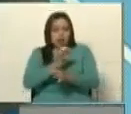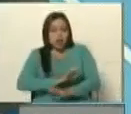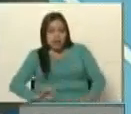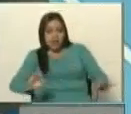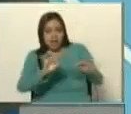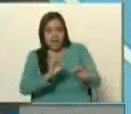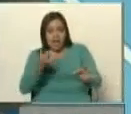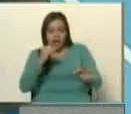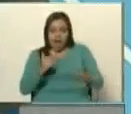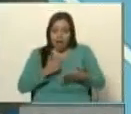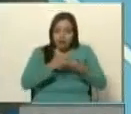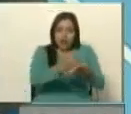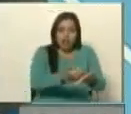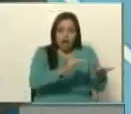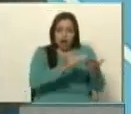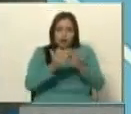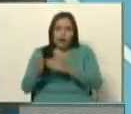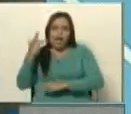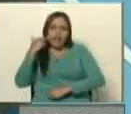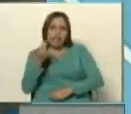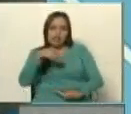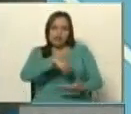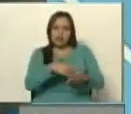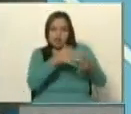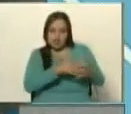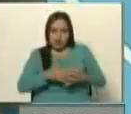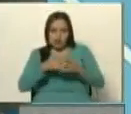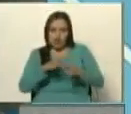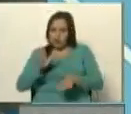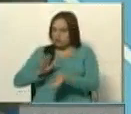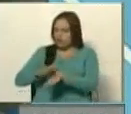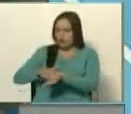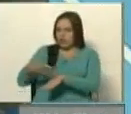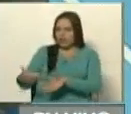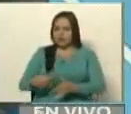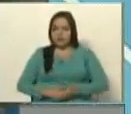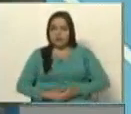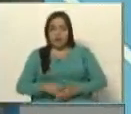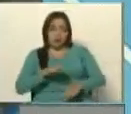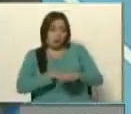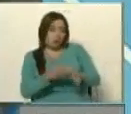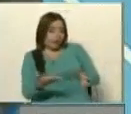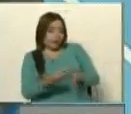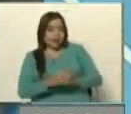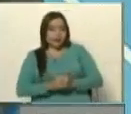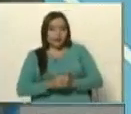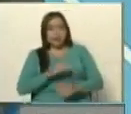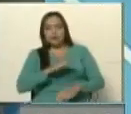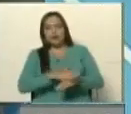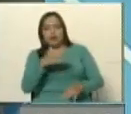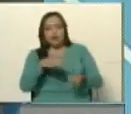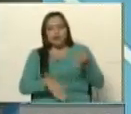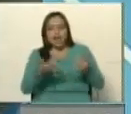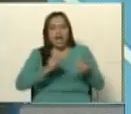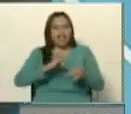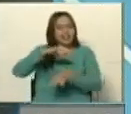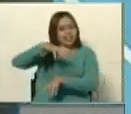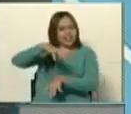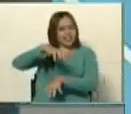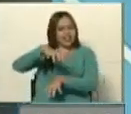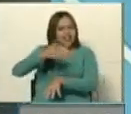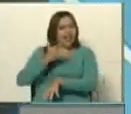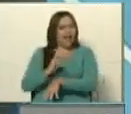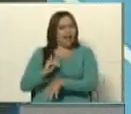que favoreciera a las comunidades negras dentro de Estados Unidos. ¿Por qué? ¿Por qué? Porque al final de cuentas era un títere, era una